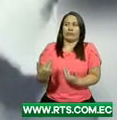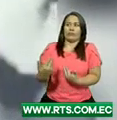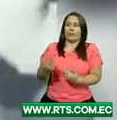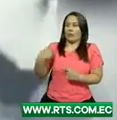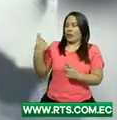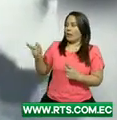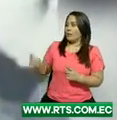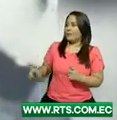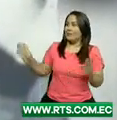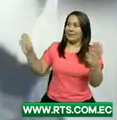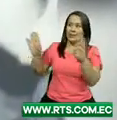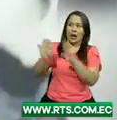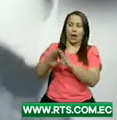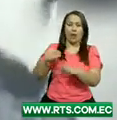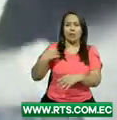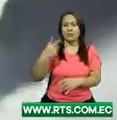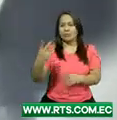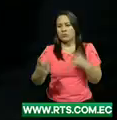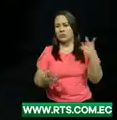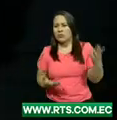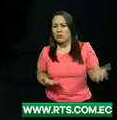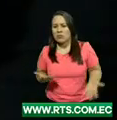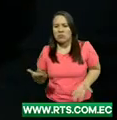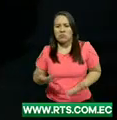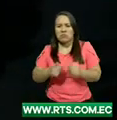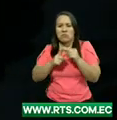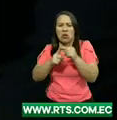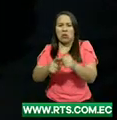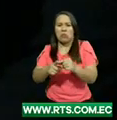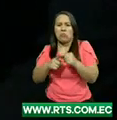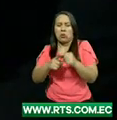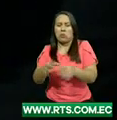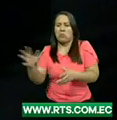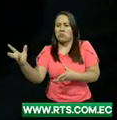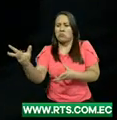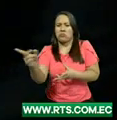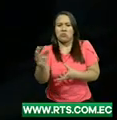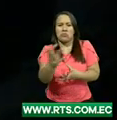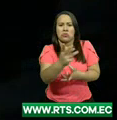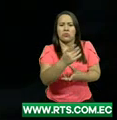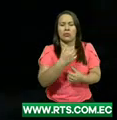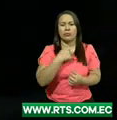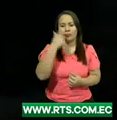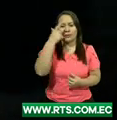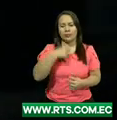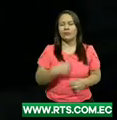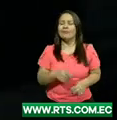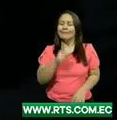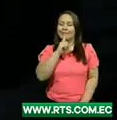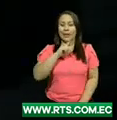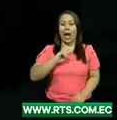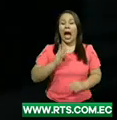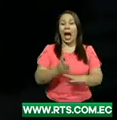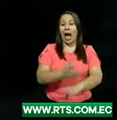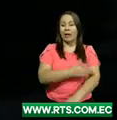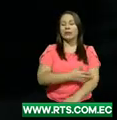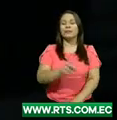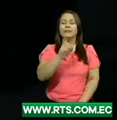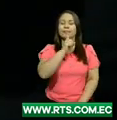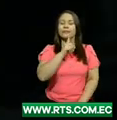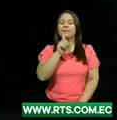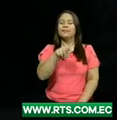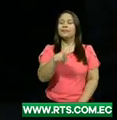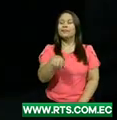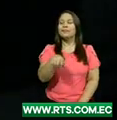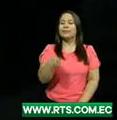seguidos se van a visitar a los pasajeros subían a los buses desean pasar como pasajeros un posterior coche a